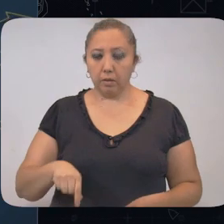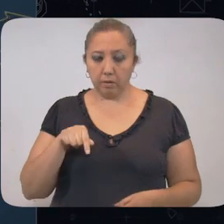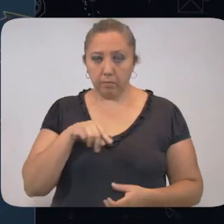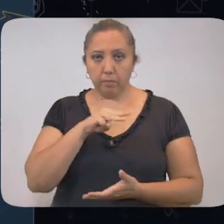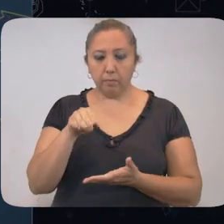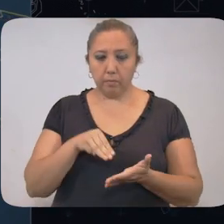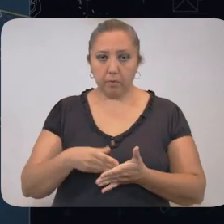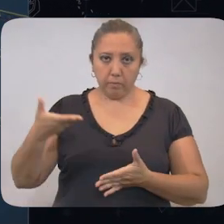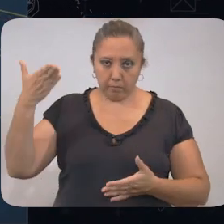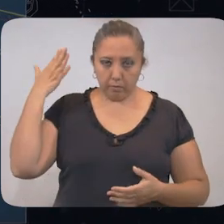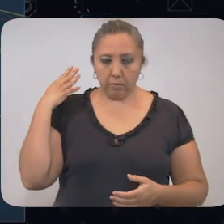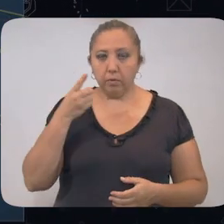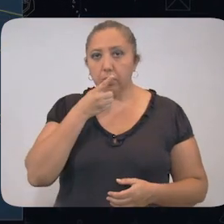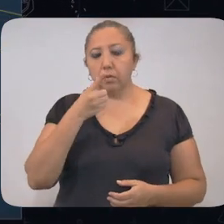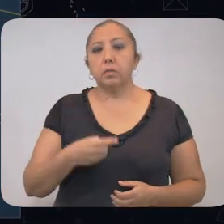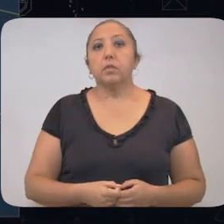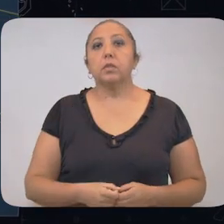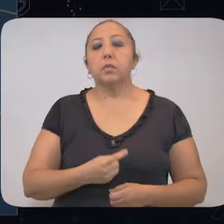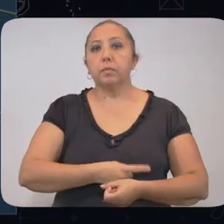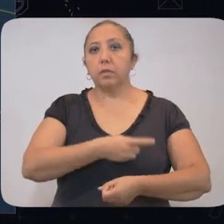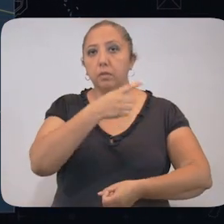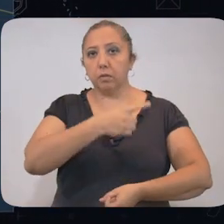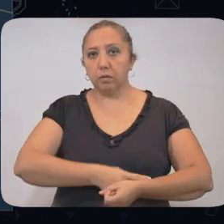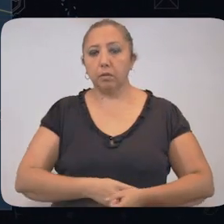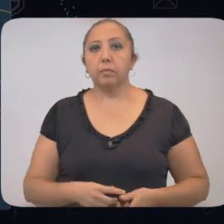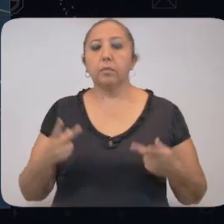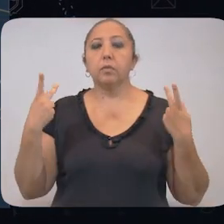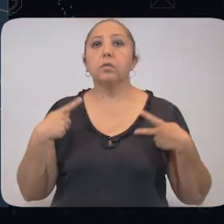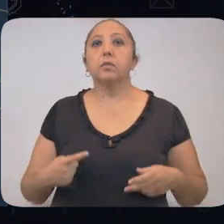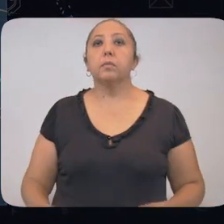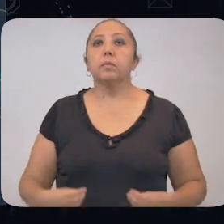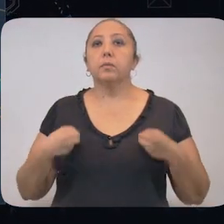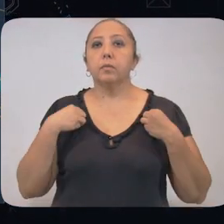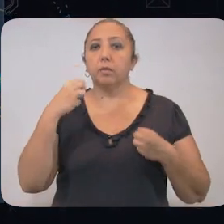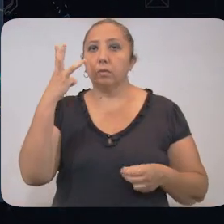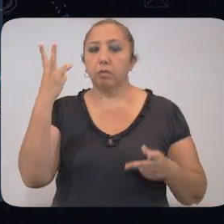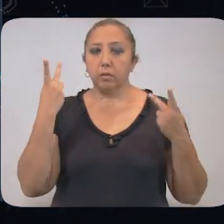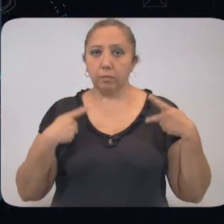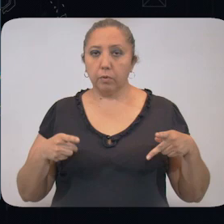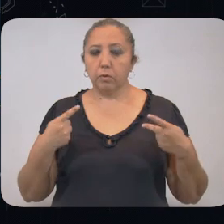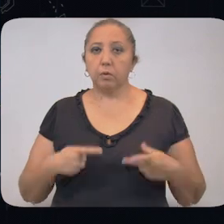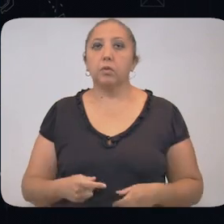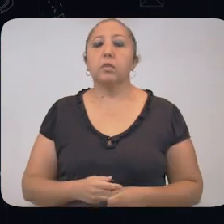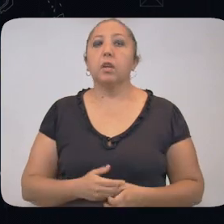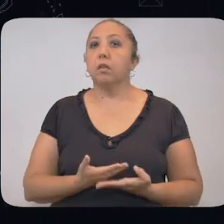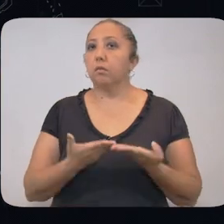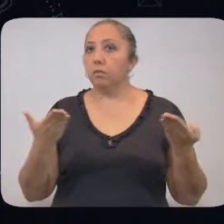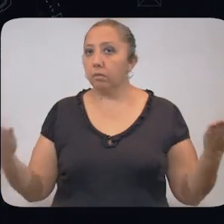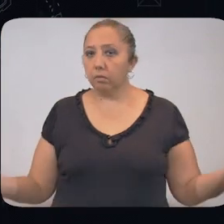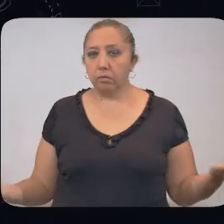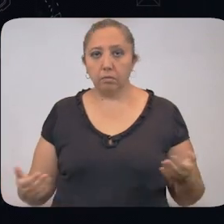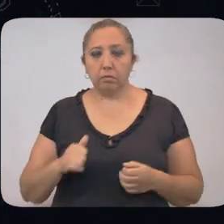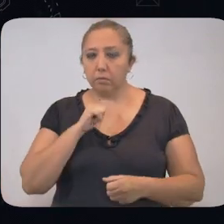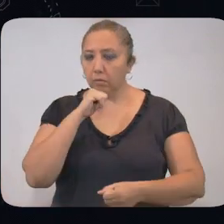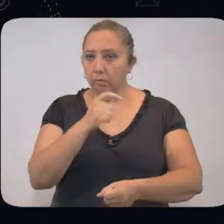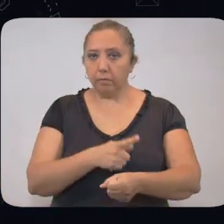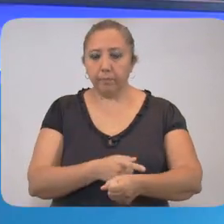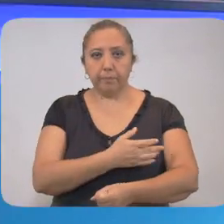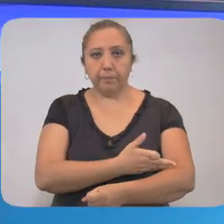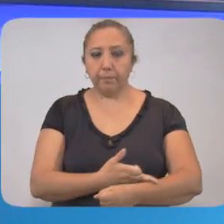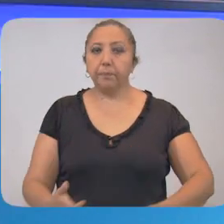Mérida, con antecedente médico de hipertensión. El paciente convivía con 3 contactos, los cuales hasta el momento se reportan sin